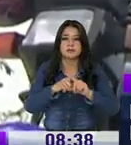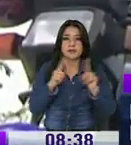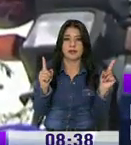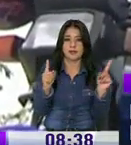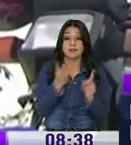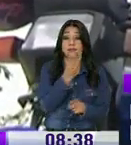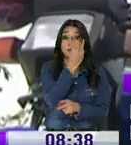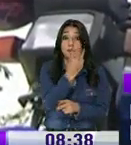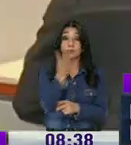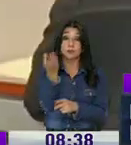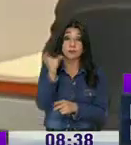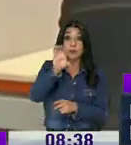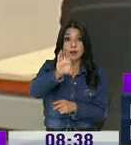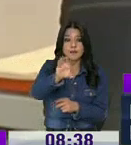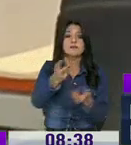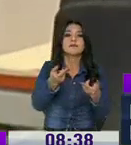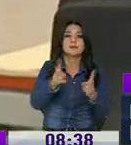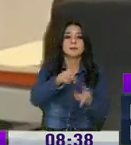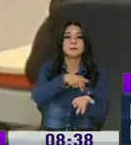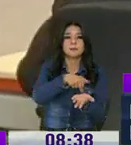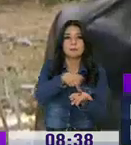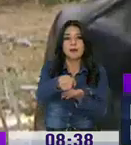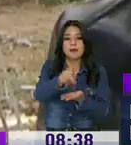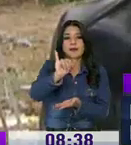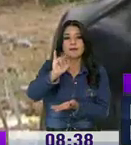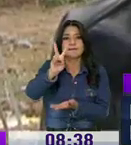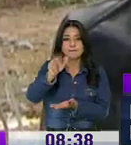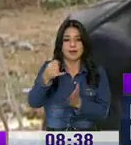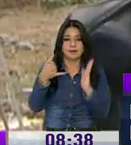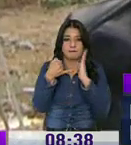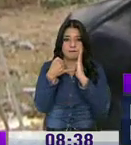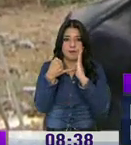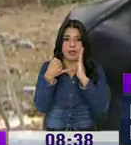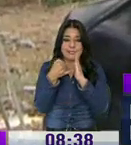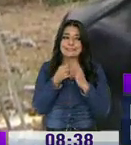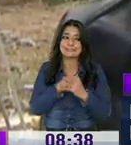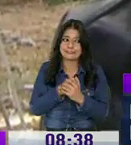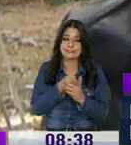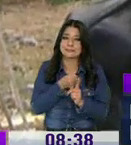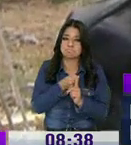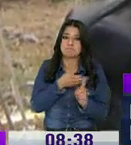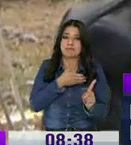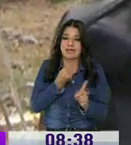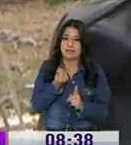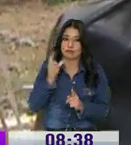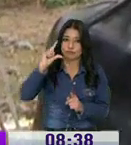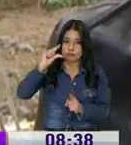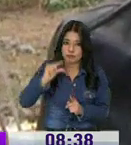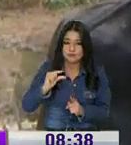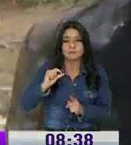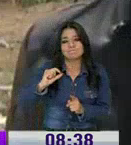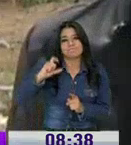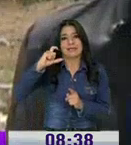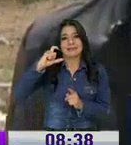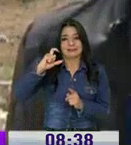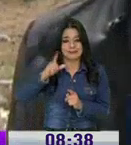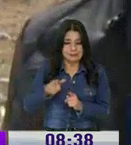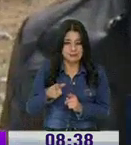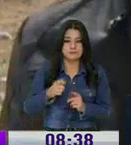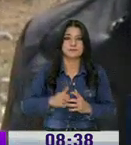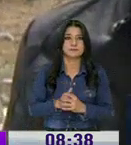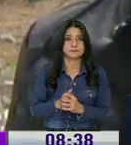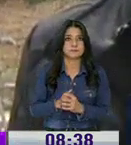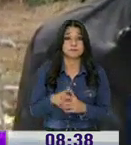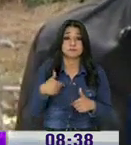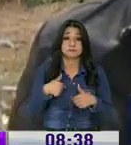plataformas, ahora deberán pagar IVA. Yo creo que sí se va a ver afectado. va a bajar bastante. Nosotros somos